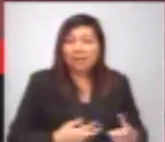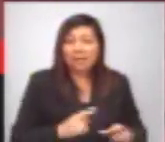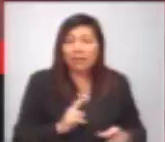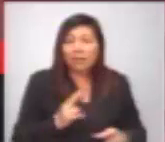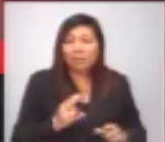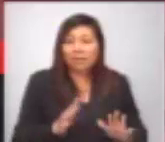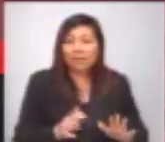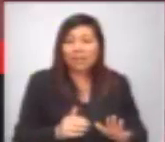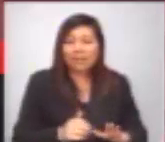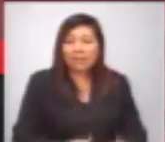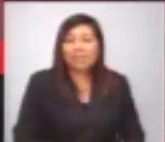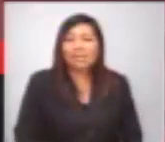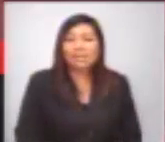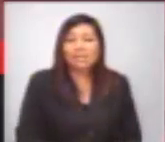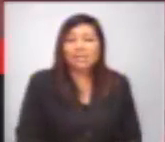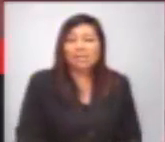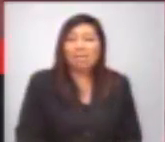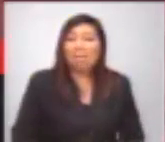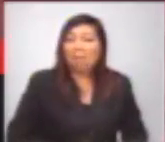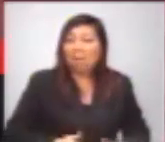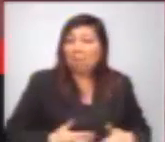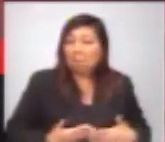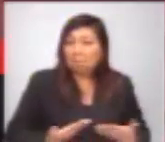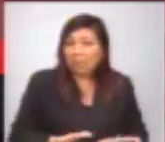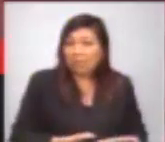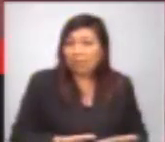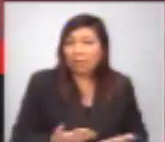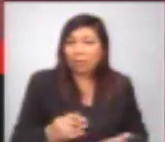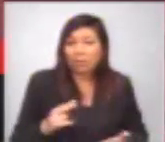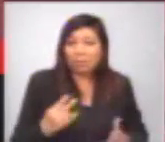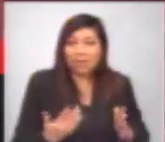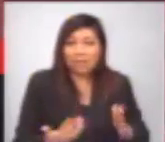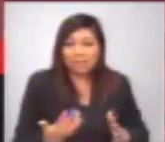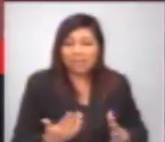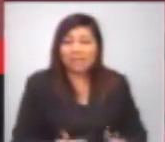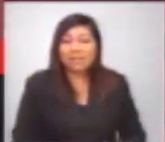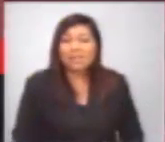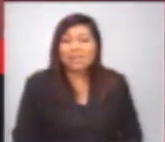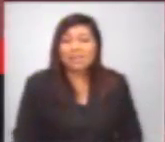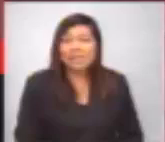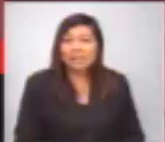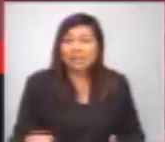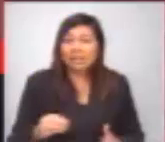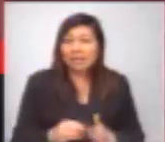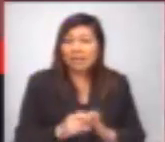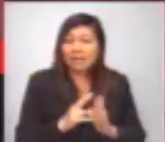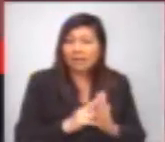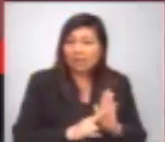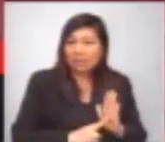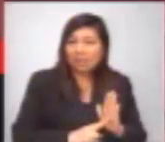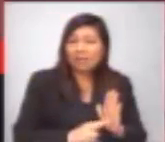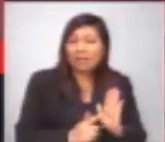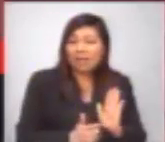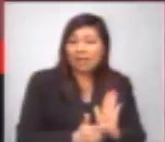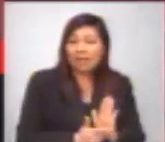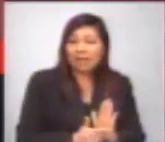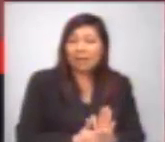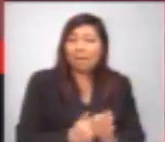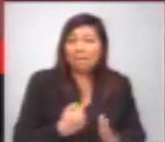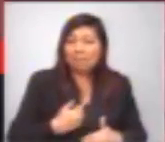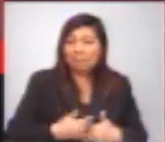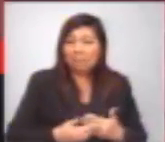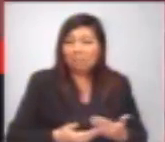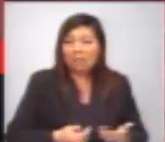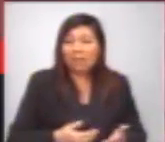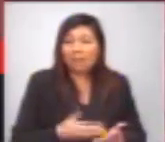prepublicación del 2016. ¿Se podría, por ejemplo, el del 2015 incluir en ese reglamento o en una ley para que